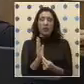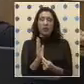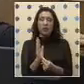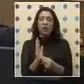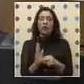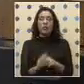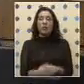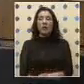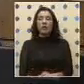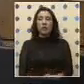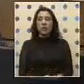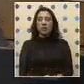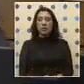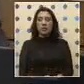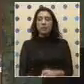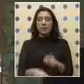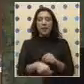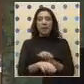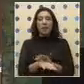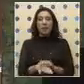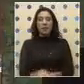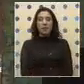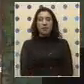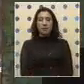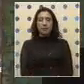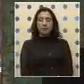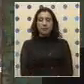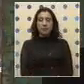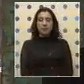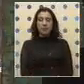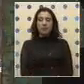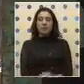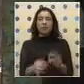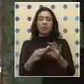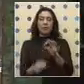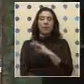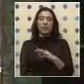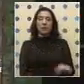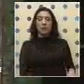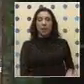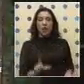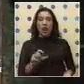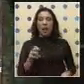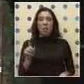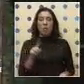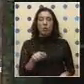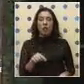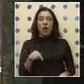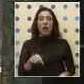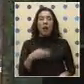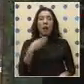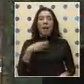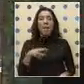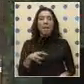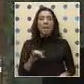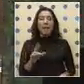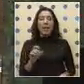Ya en esta, no está. Tiempo, diputado. Gracias, diputado Lemus. Tiene la palabra el diputado Blas Milocewicz.